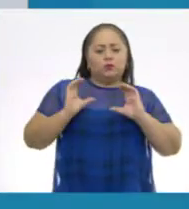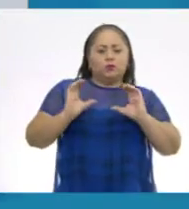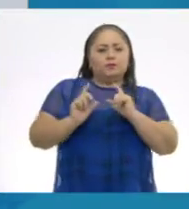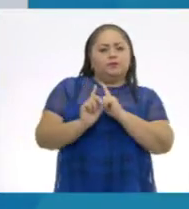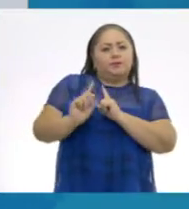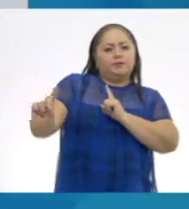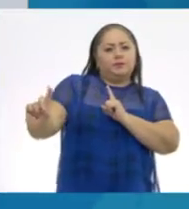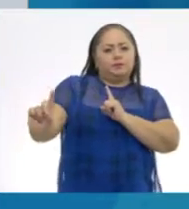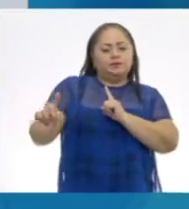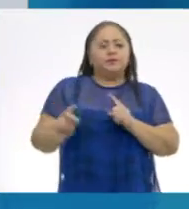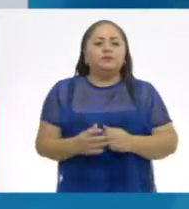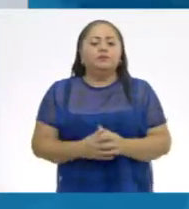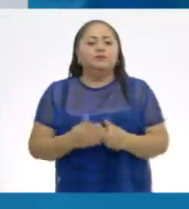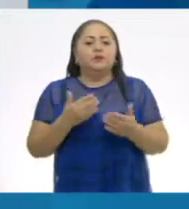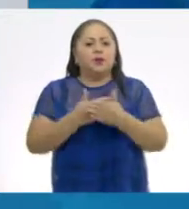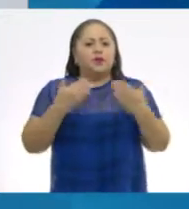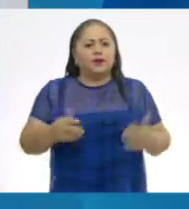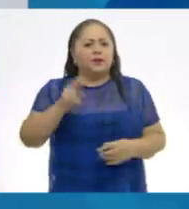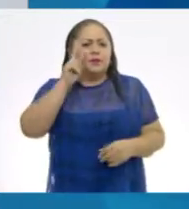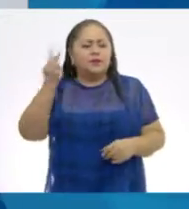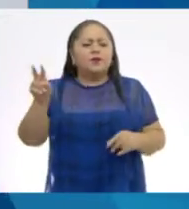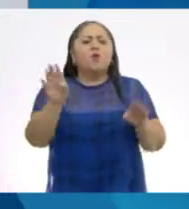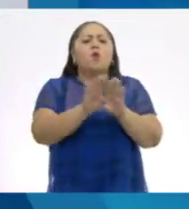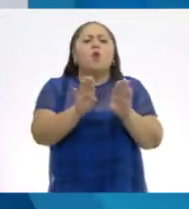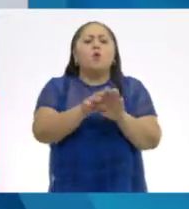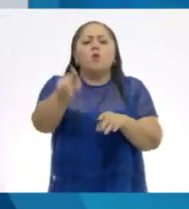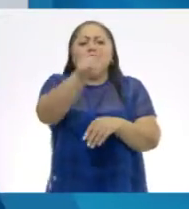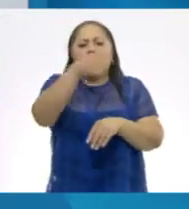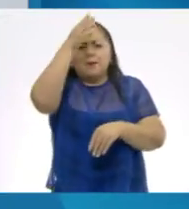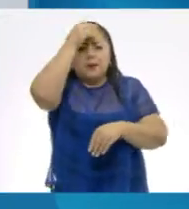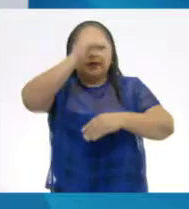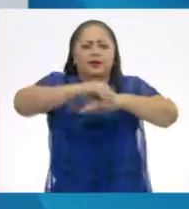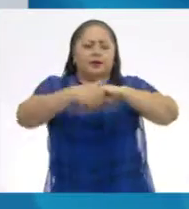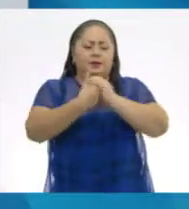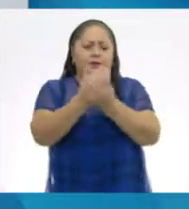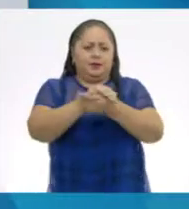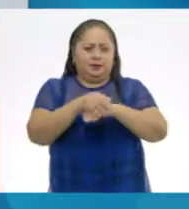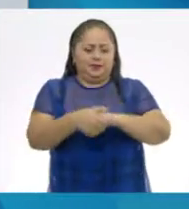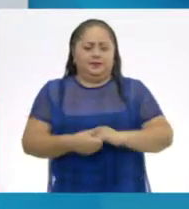sana distancia. Vamos a ver cómo hay que lavarse las manos.